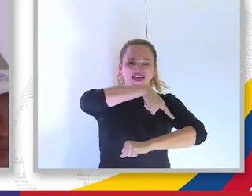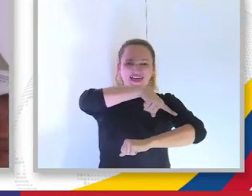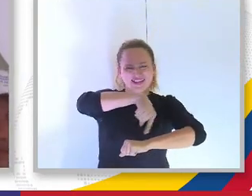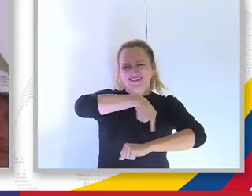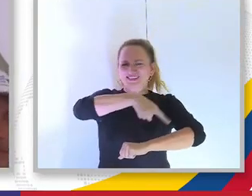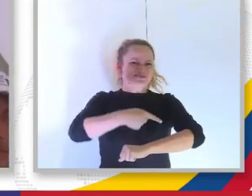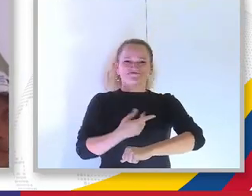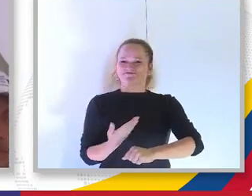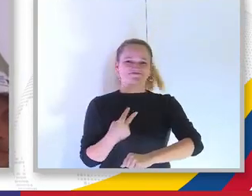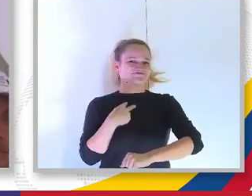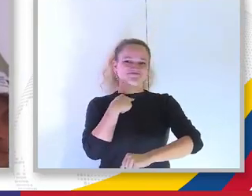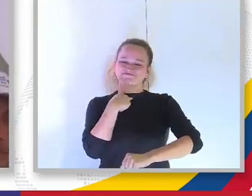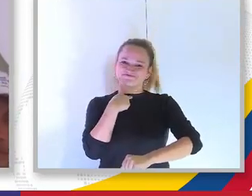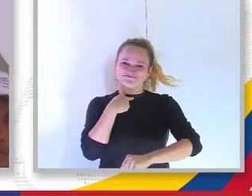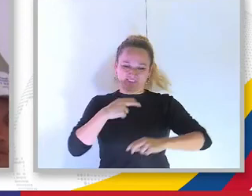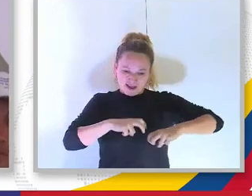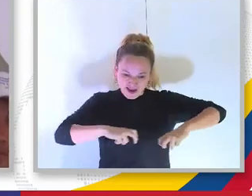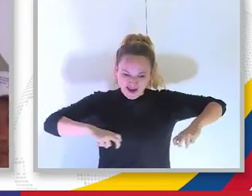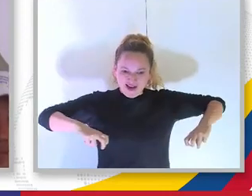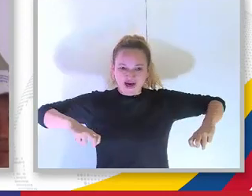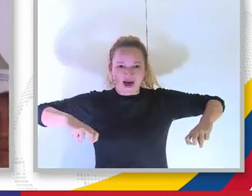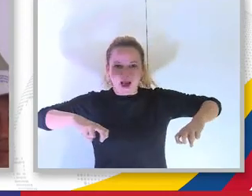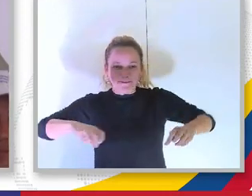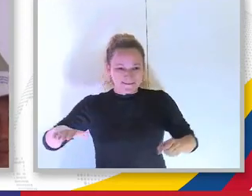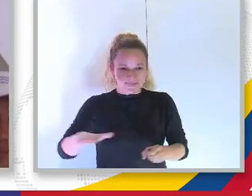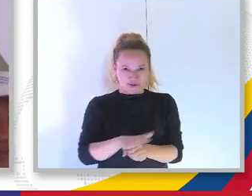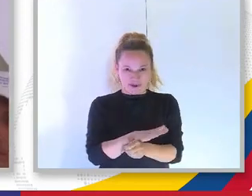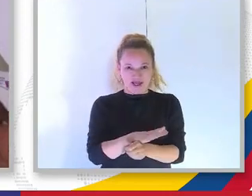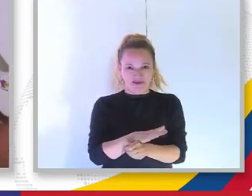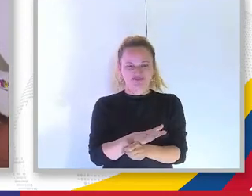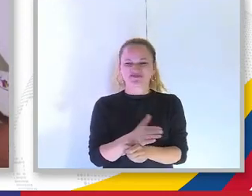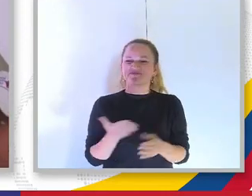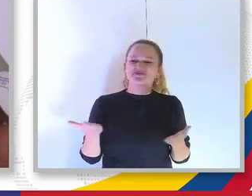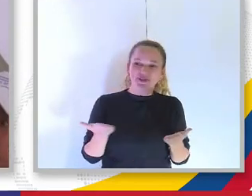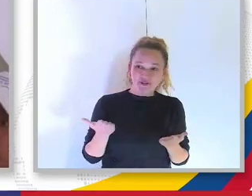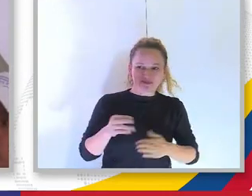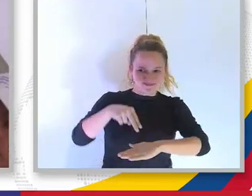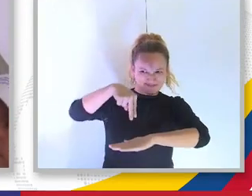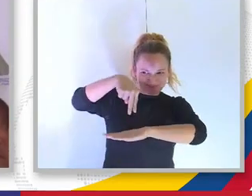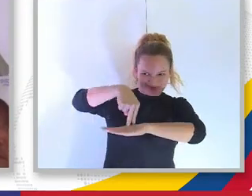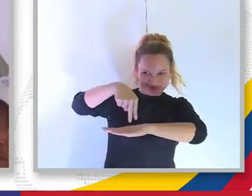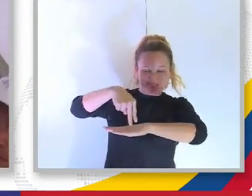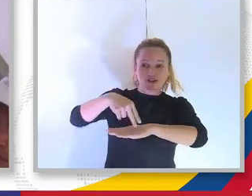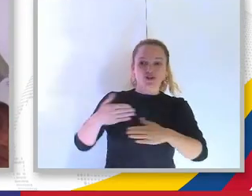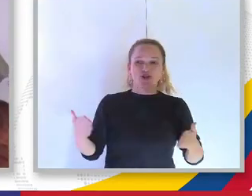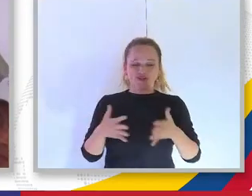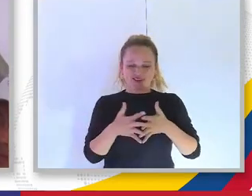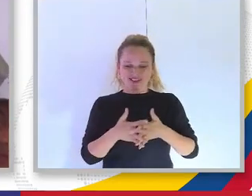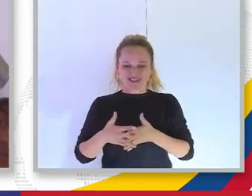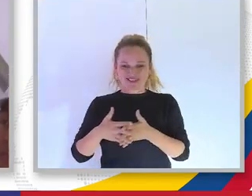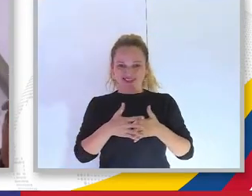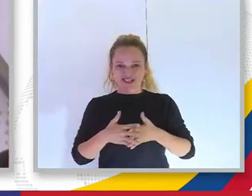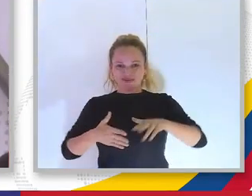no había más espacio aquí en la mesa. A ver, ¿dónde estás? Ponte de pie, Estados Unidos.